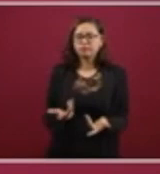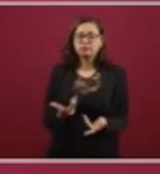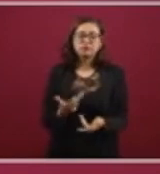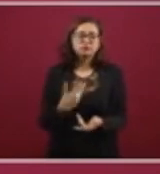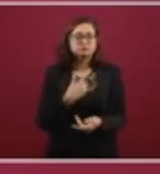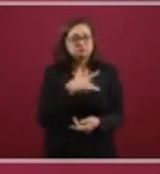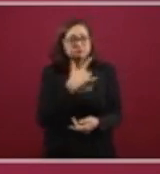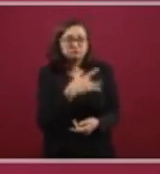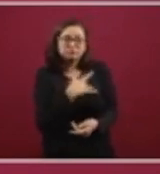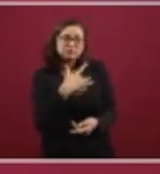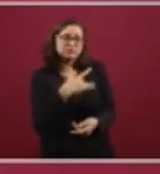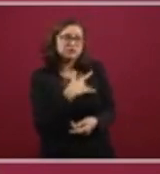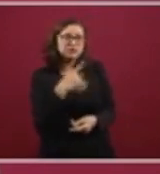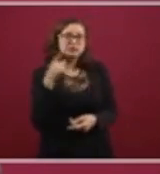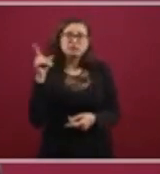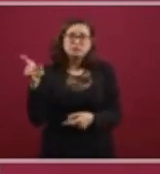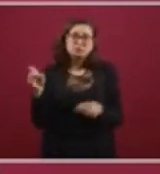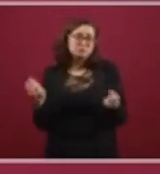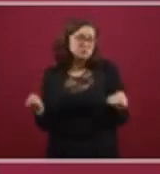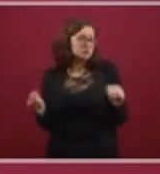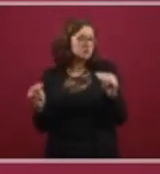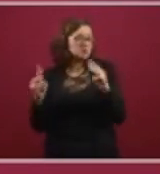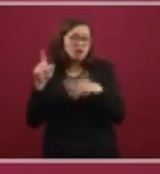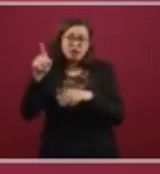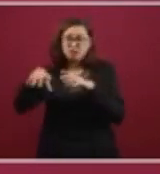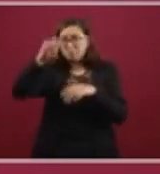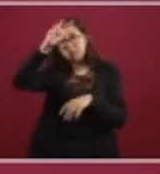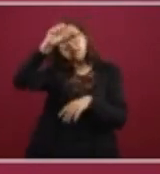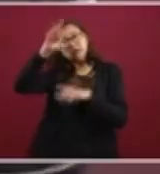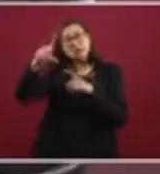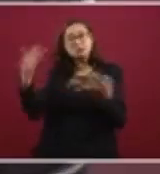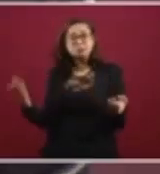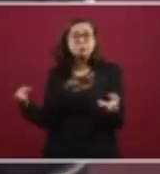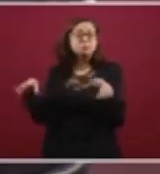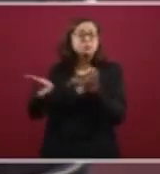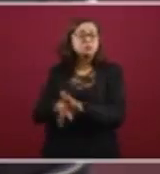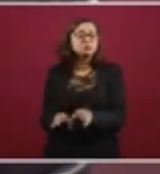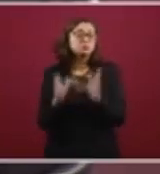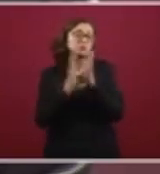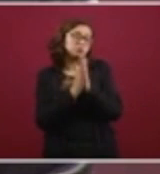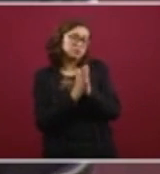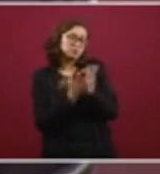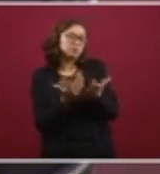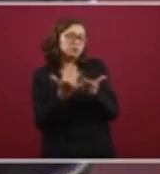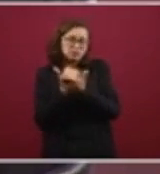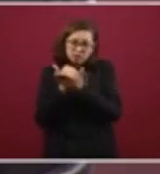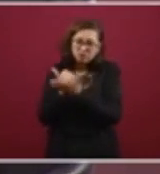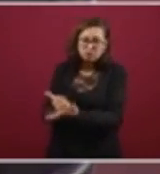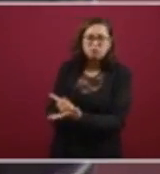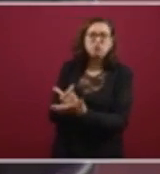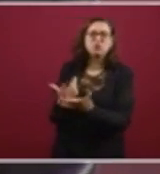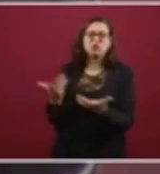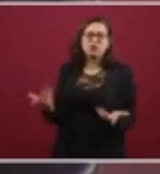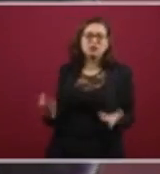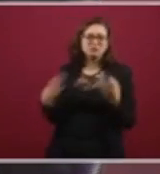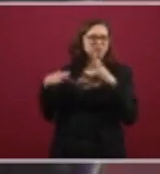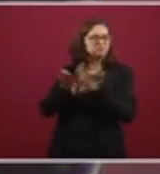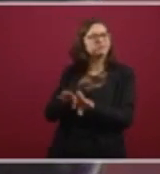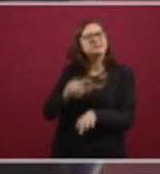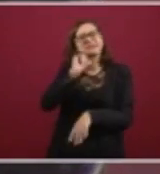mina, que yo intervenga para hablar con las empresas para que no